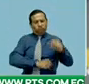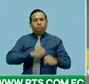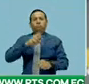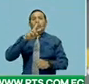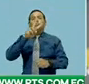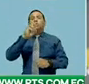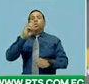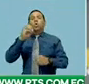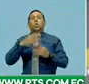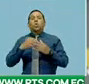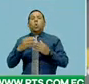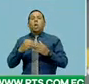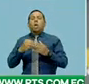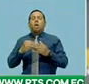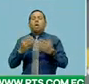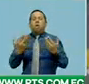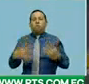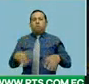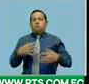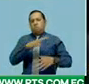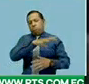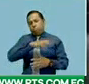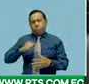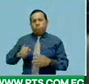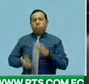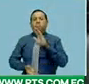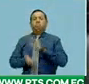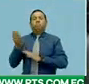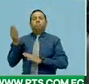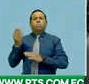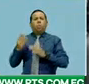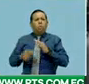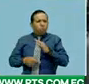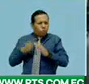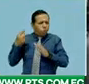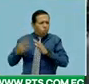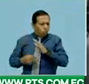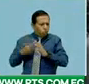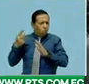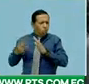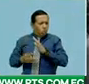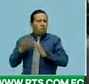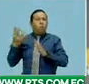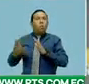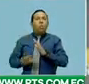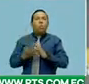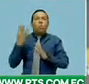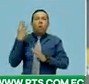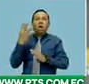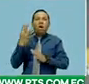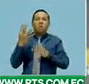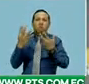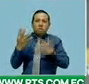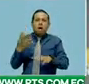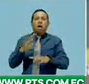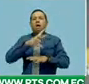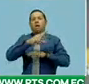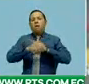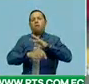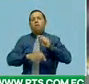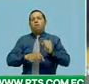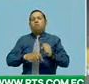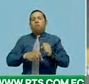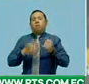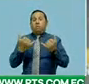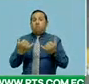efectivo, producto de las ventas de ese momento. Es la cuarta vez que asaltan en dicha estación de servicio, pero a diferencia de las anteriores, en